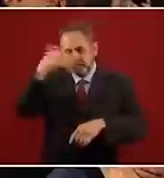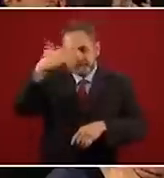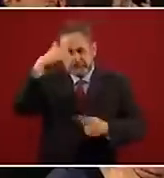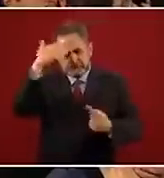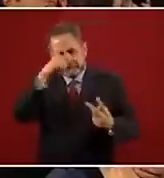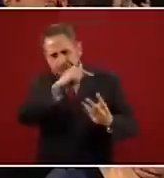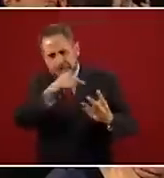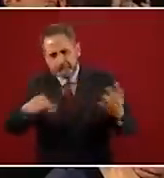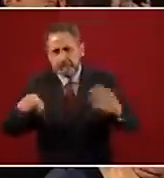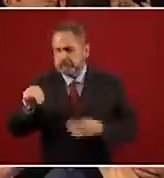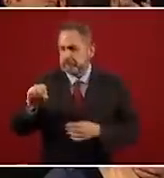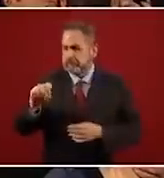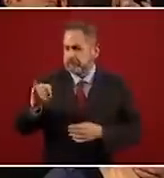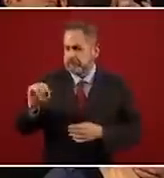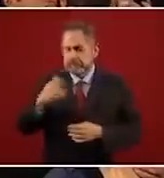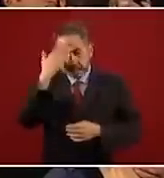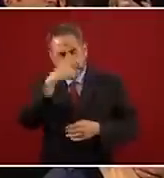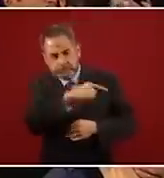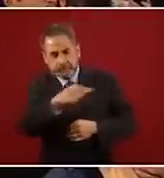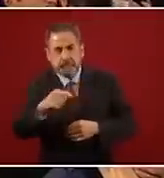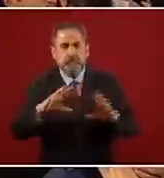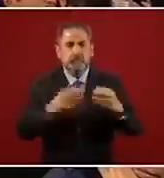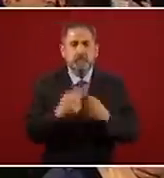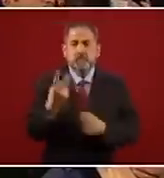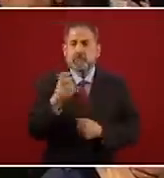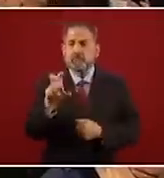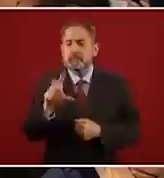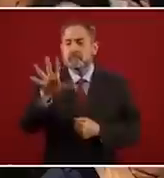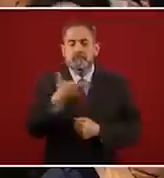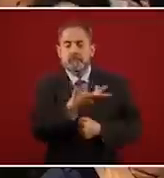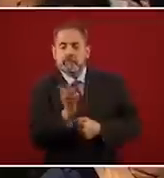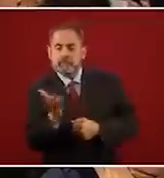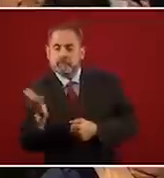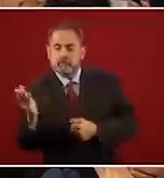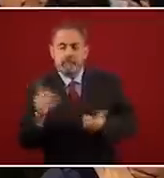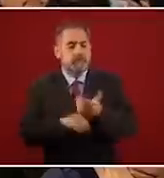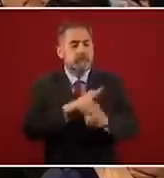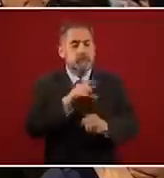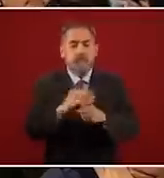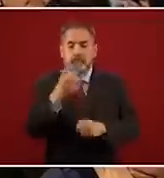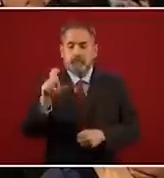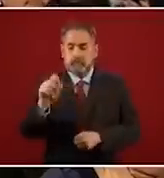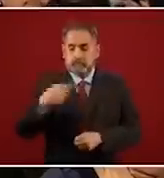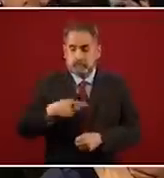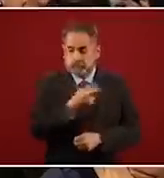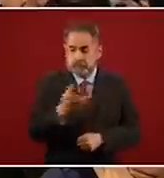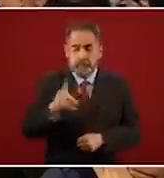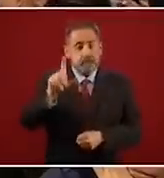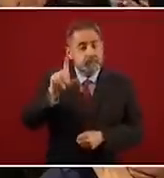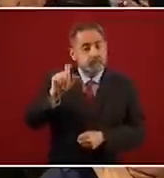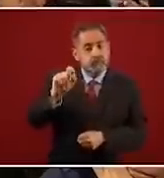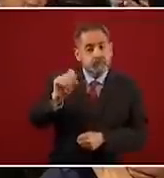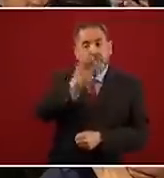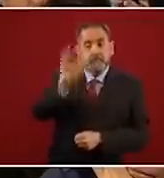lo que ha ocurrido en Notimex, como 235 despidos de 320 trabajadores, 90% de